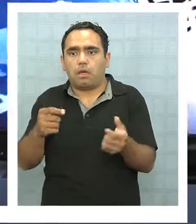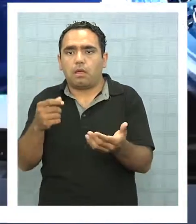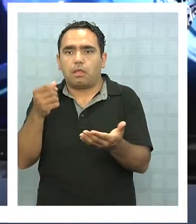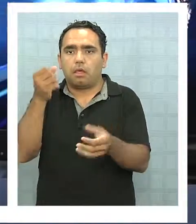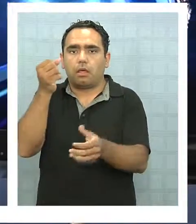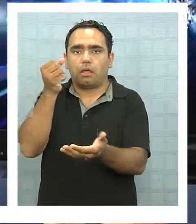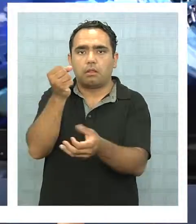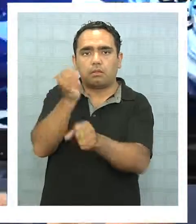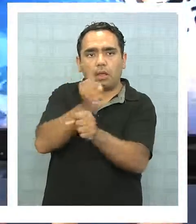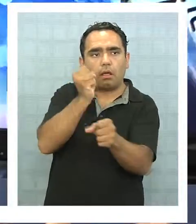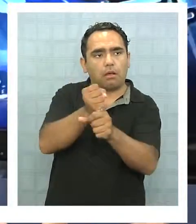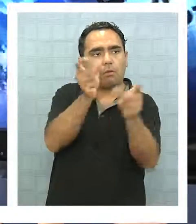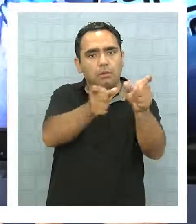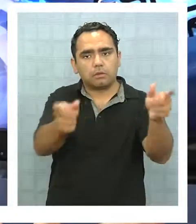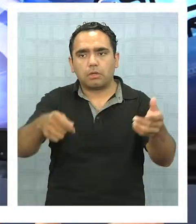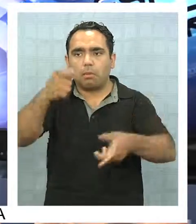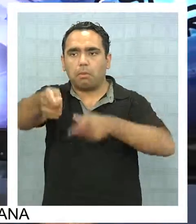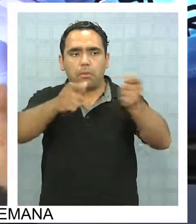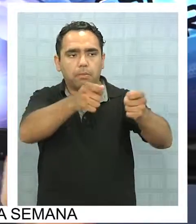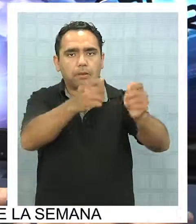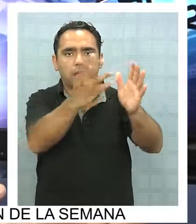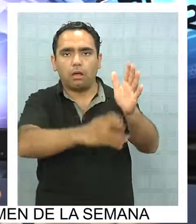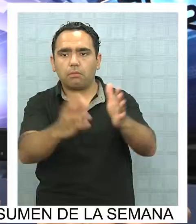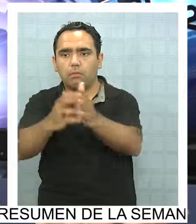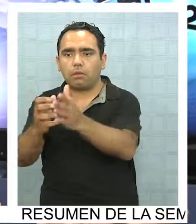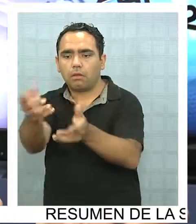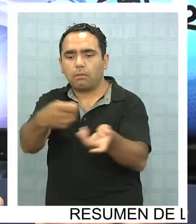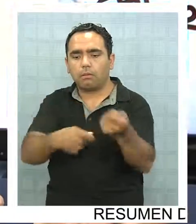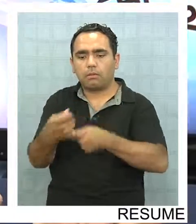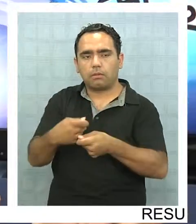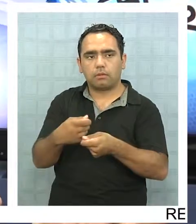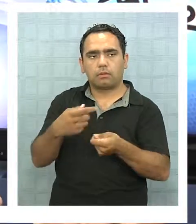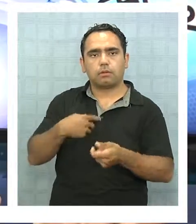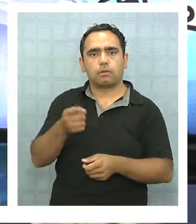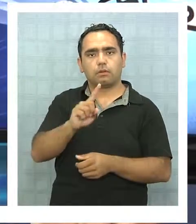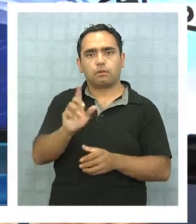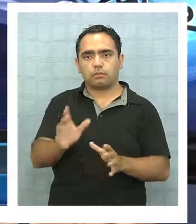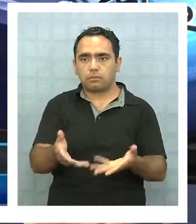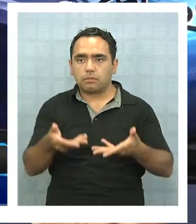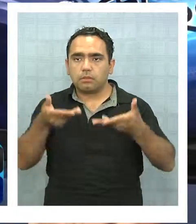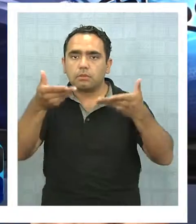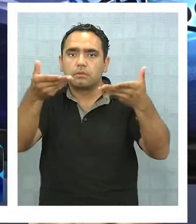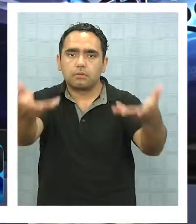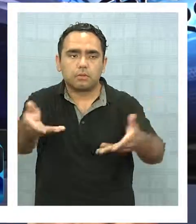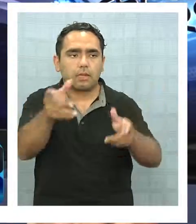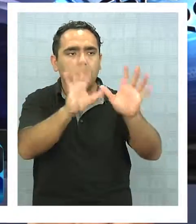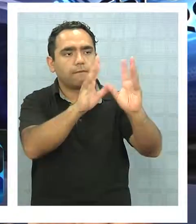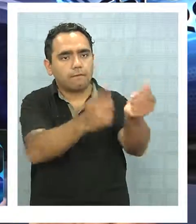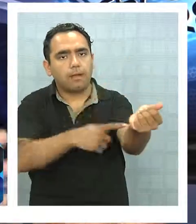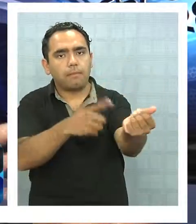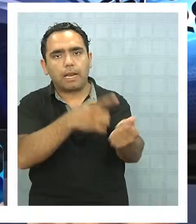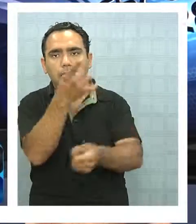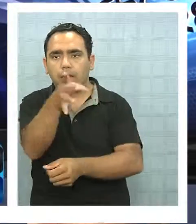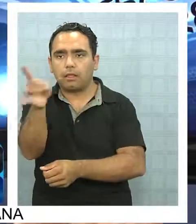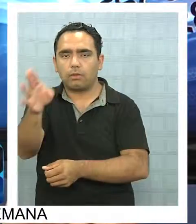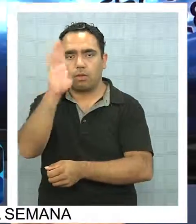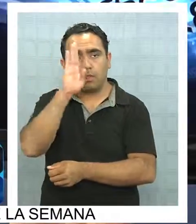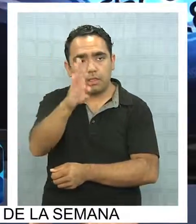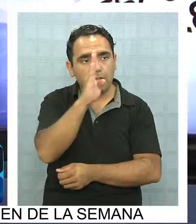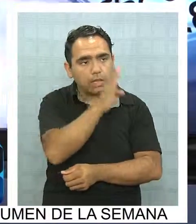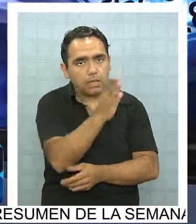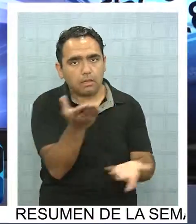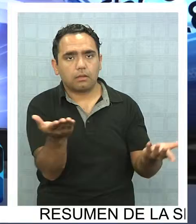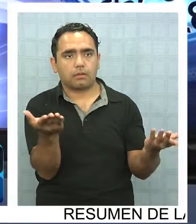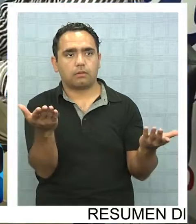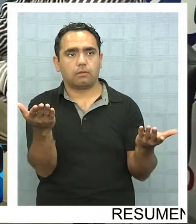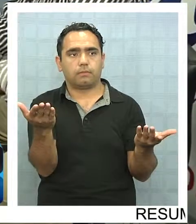para eso. Los salarios son para que la familia de trabajadores se sostenga y viva dignamente. Toda la familia, incluidos